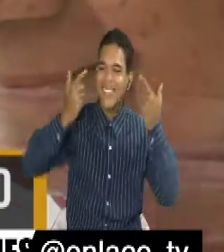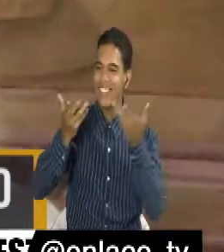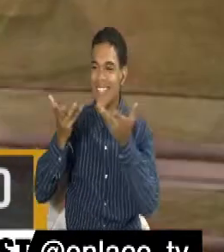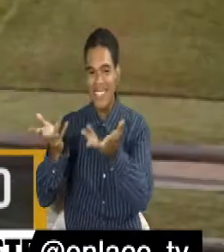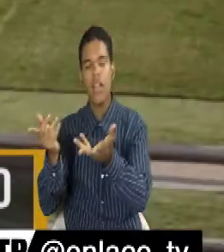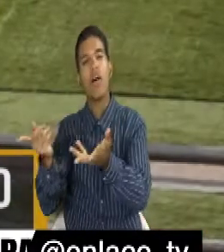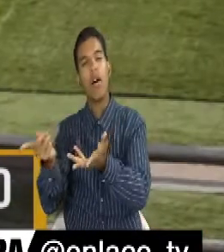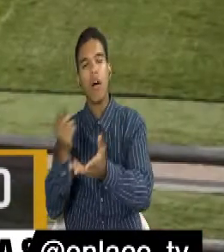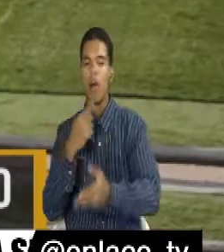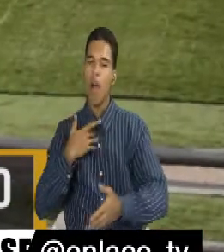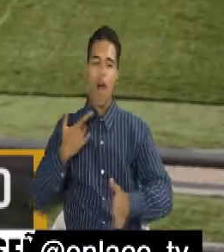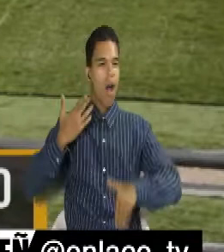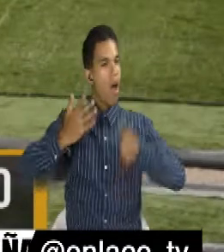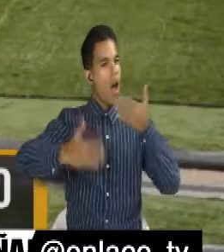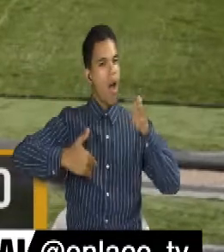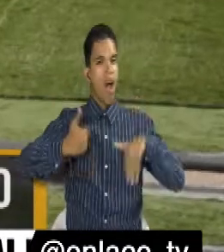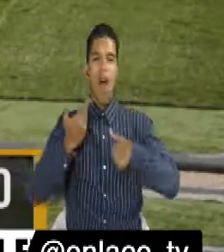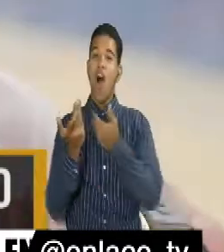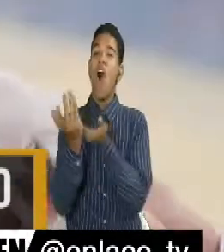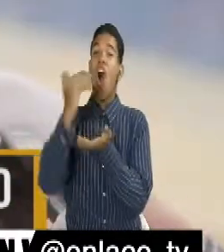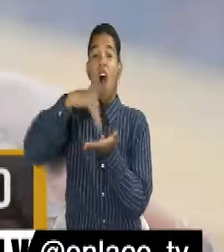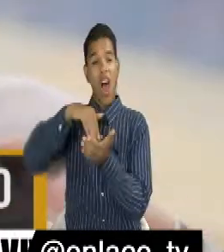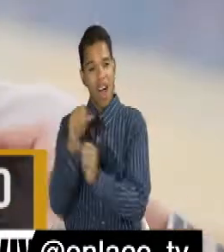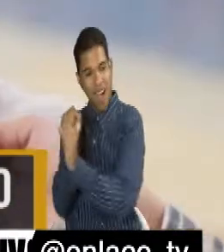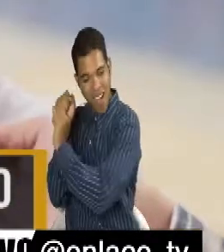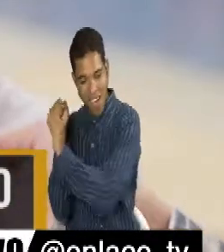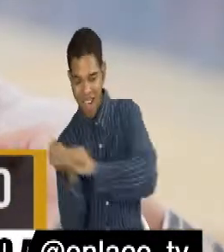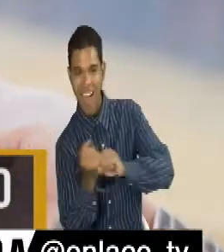siente de ver cómo renace el escenario.